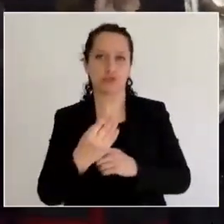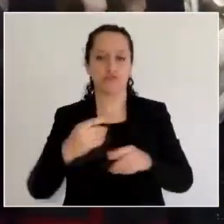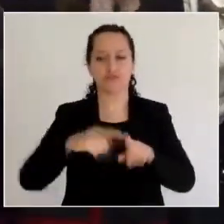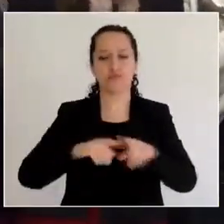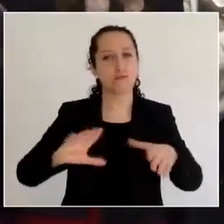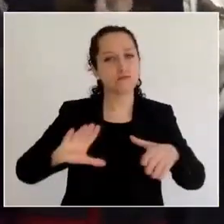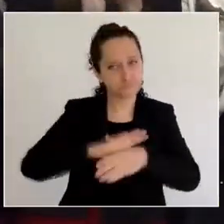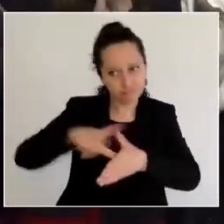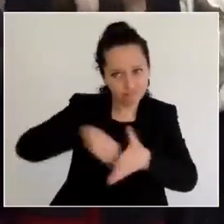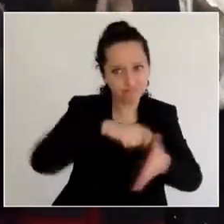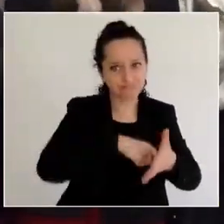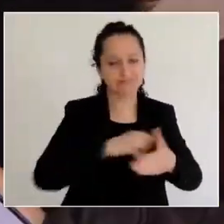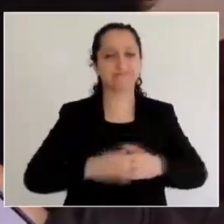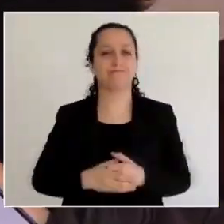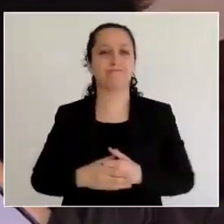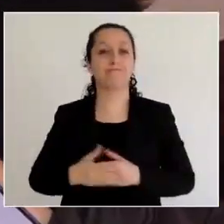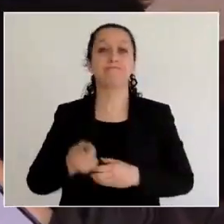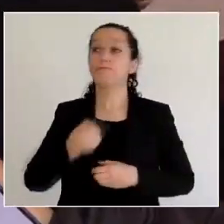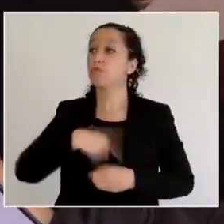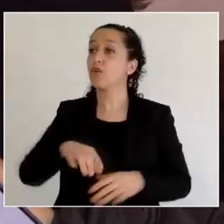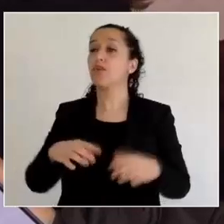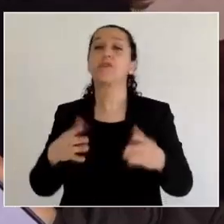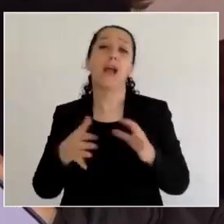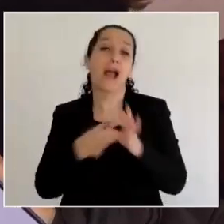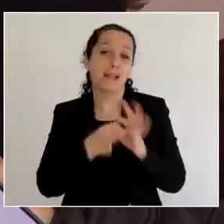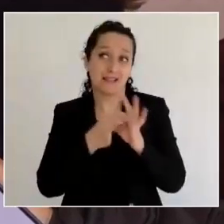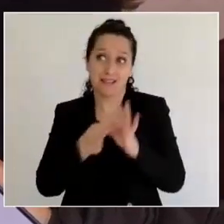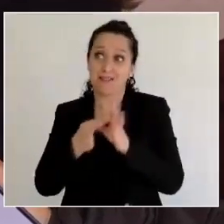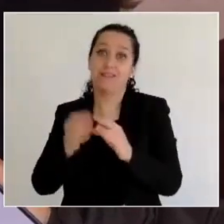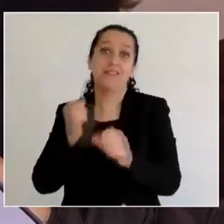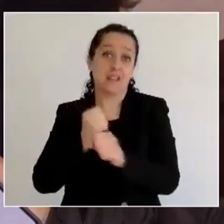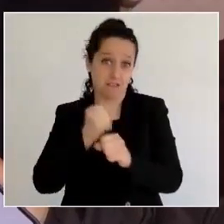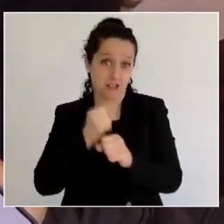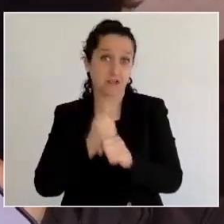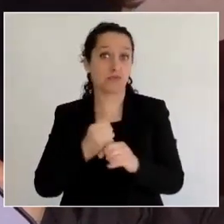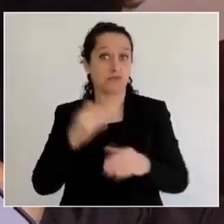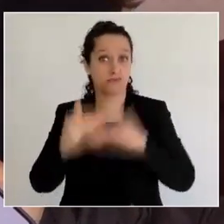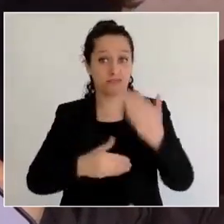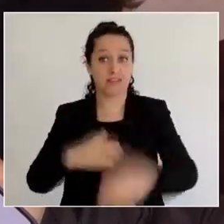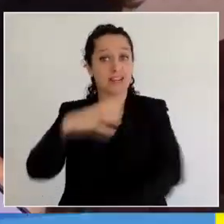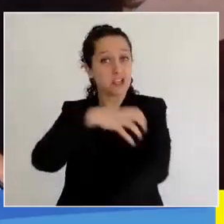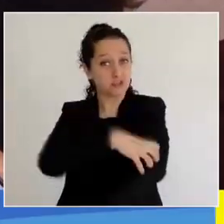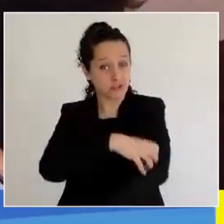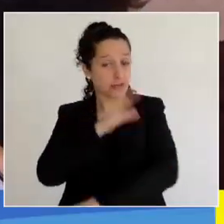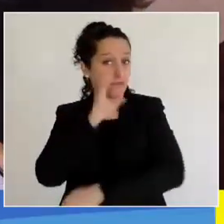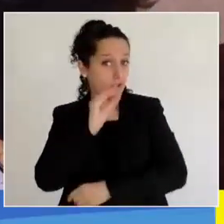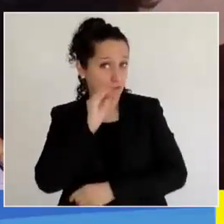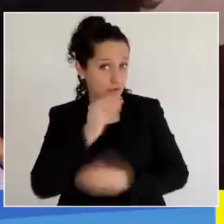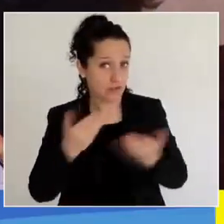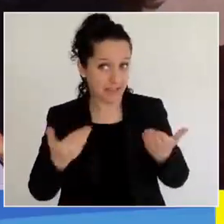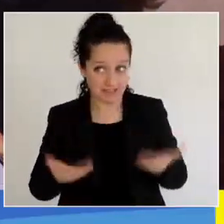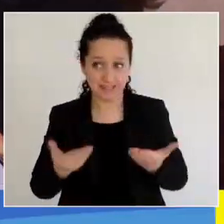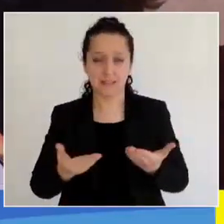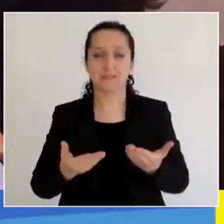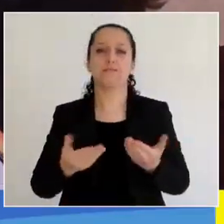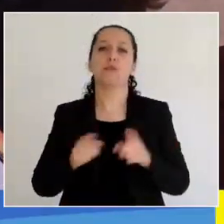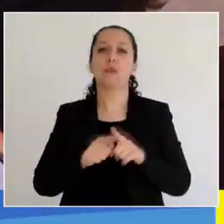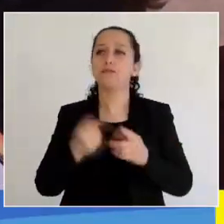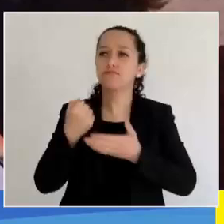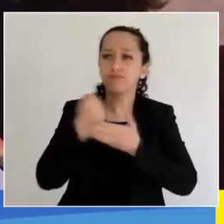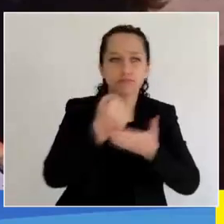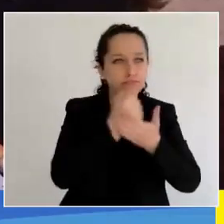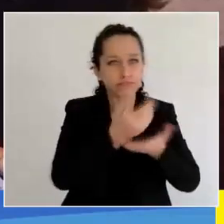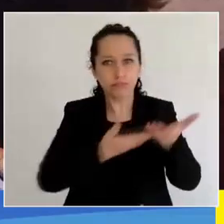muy agradecidos del trabajo que se ha logrado hacer acá en la región del Biobío en conjunto